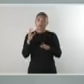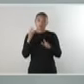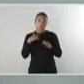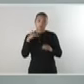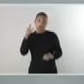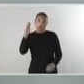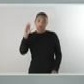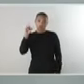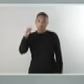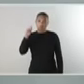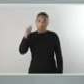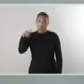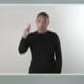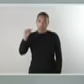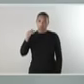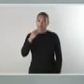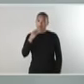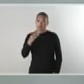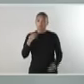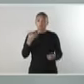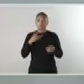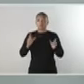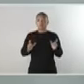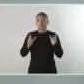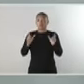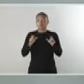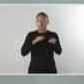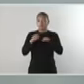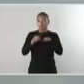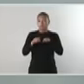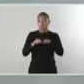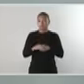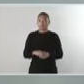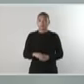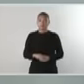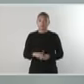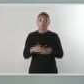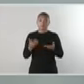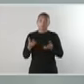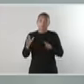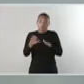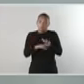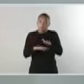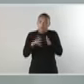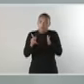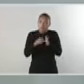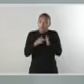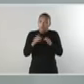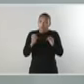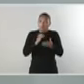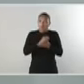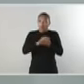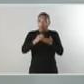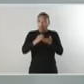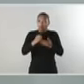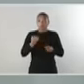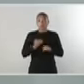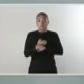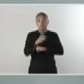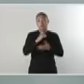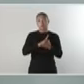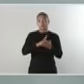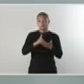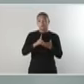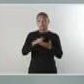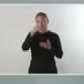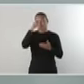de habla de seguridad y empleo vamos a restablecer el orden y el estado de derecho para aquí